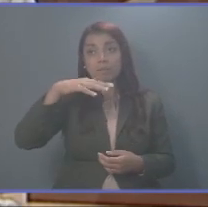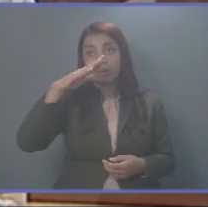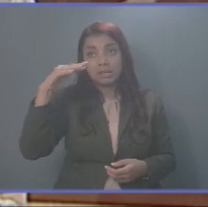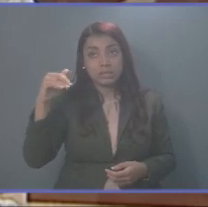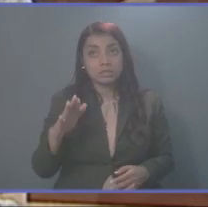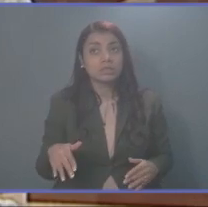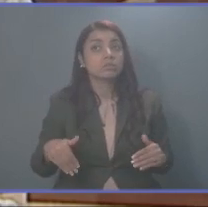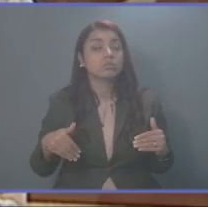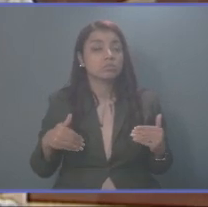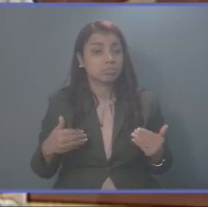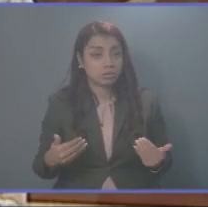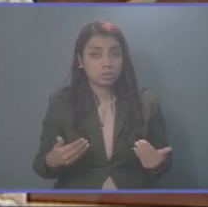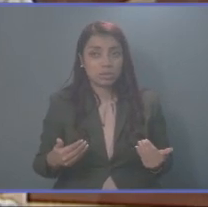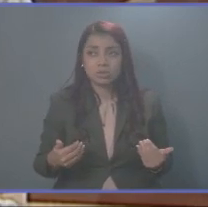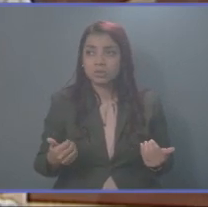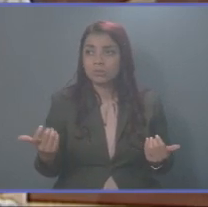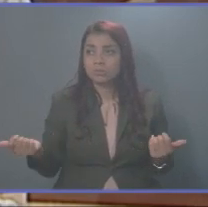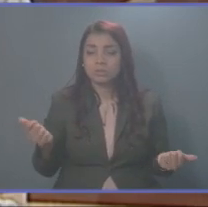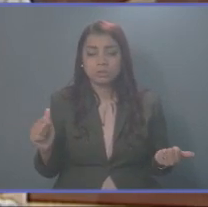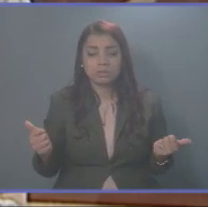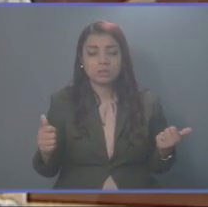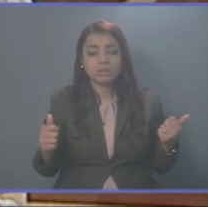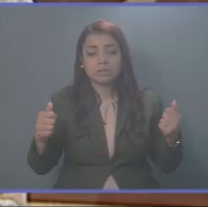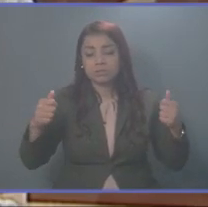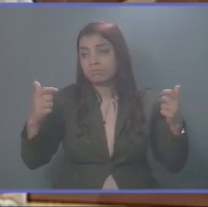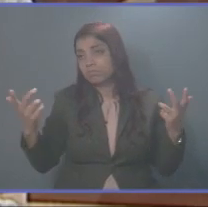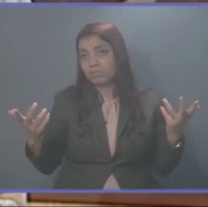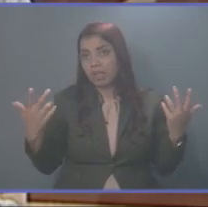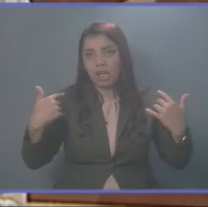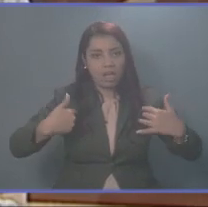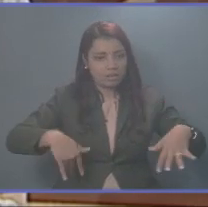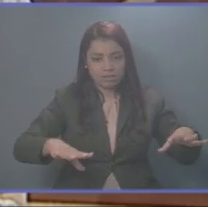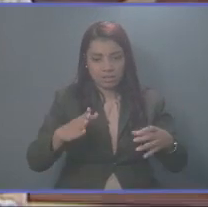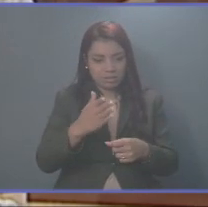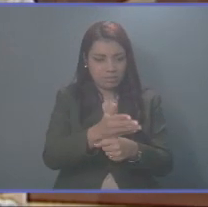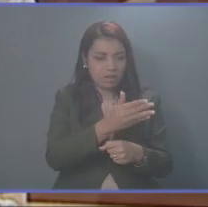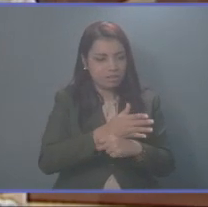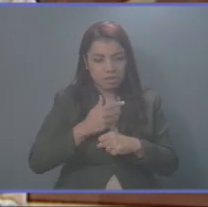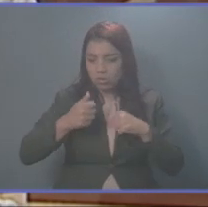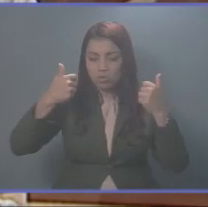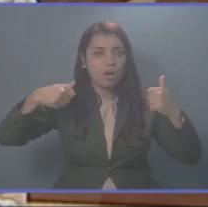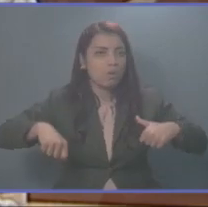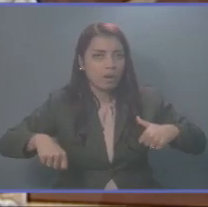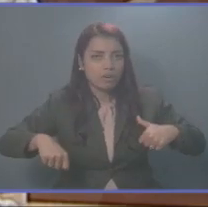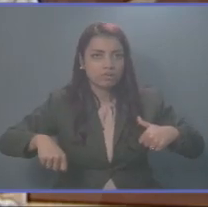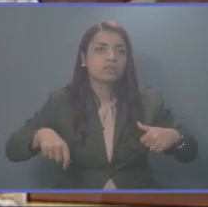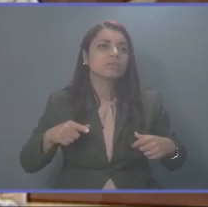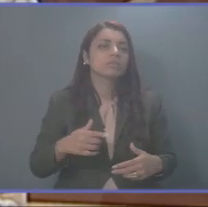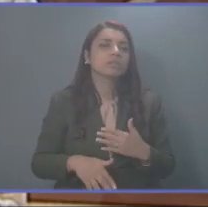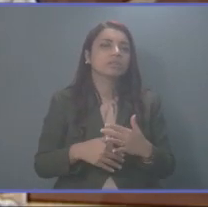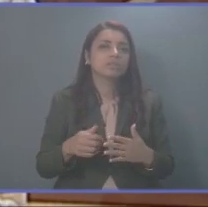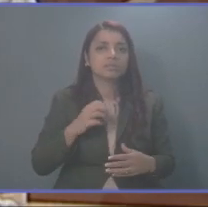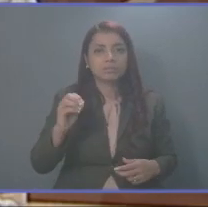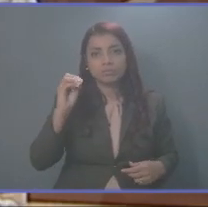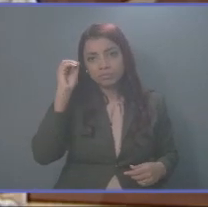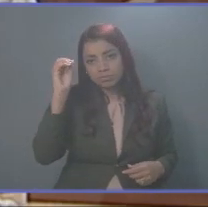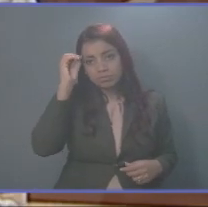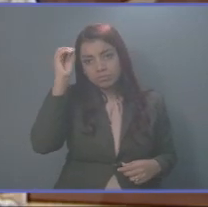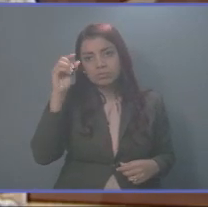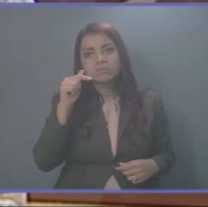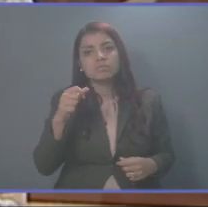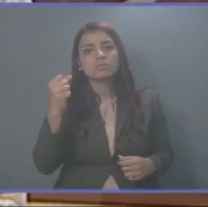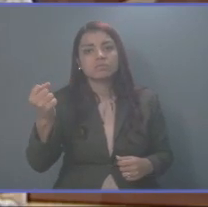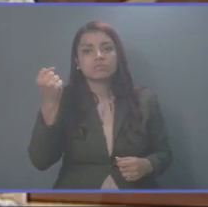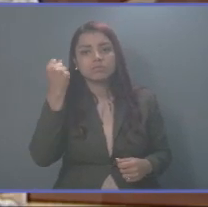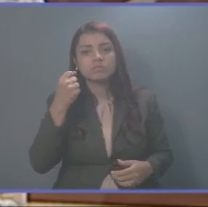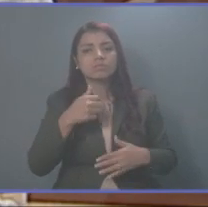el disenso es un elemento inherente en este espacio, pero ese intercambio de opiniones es el que